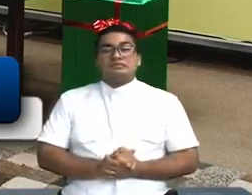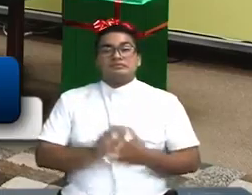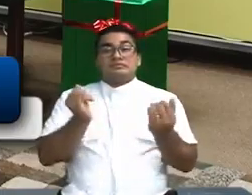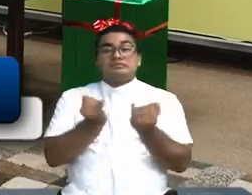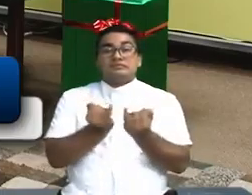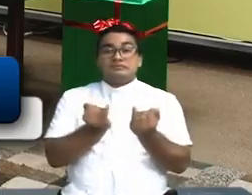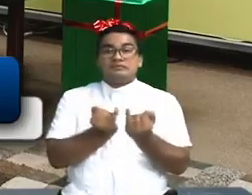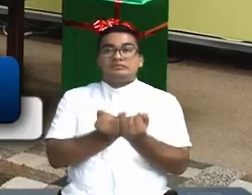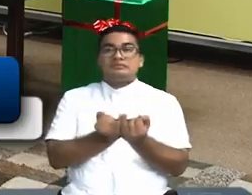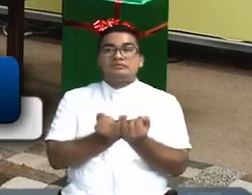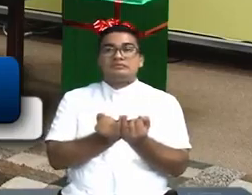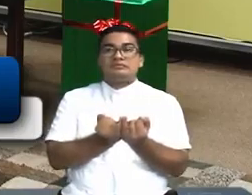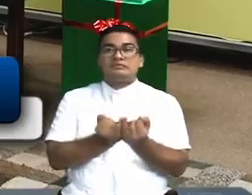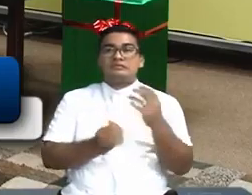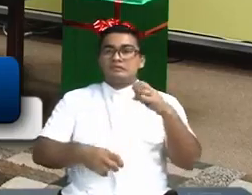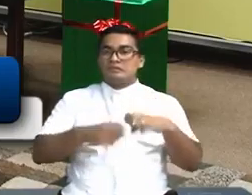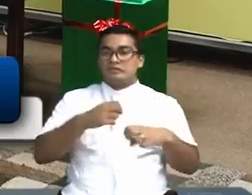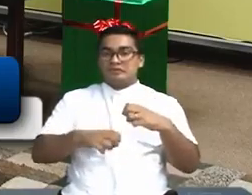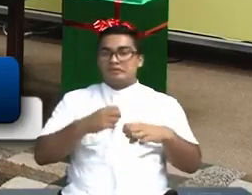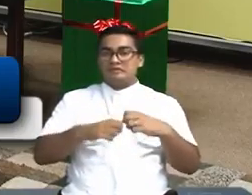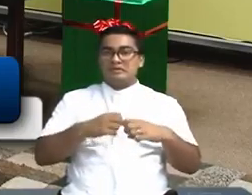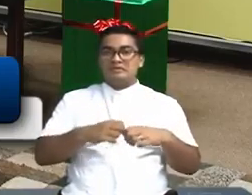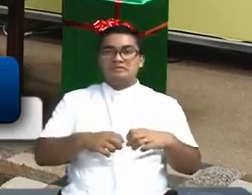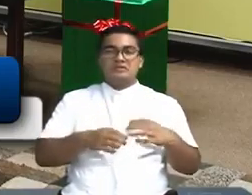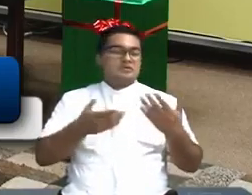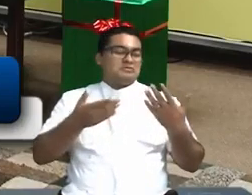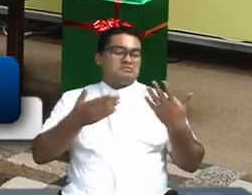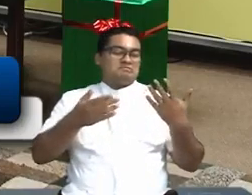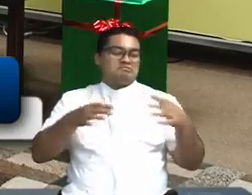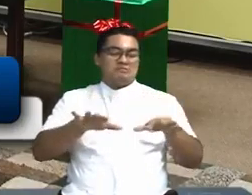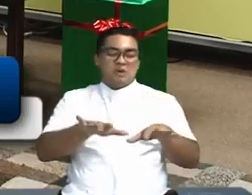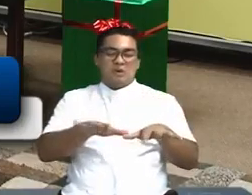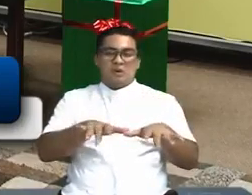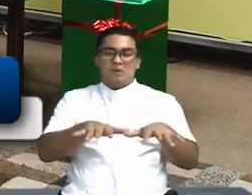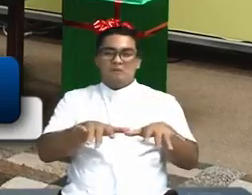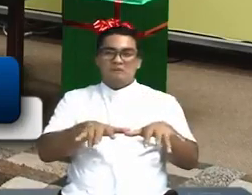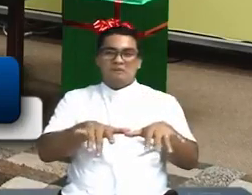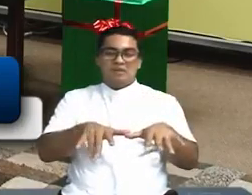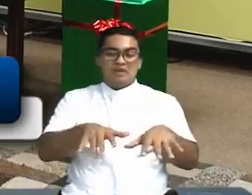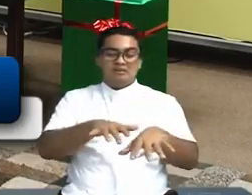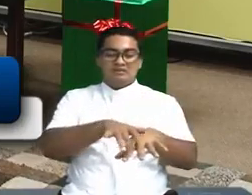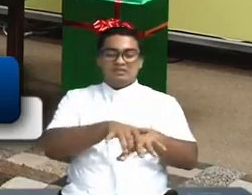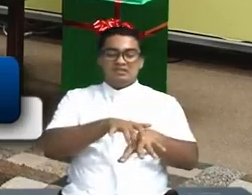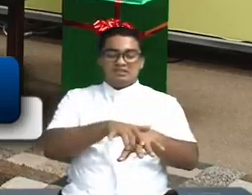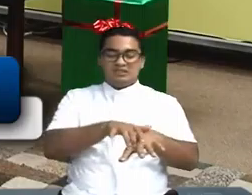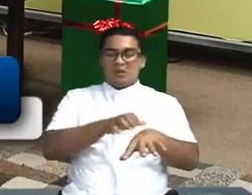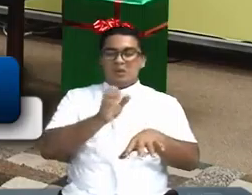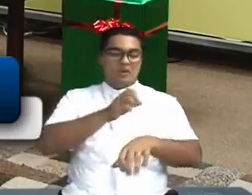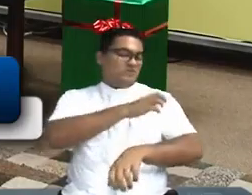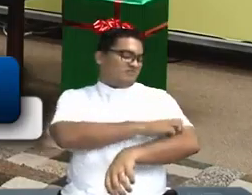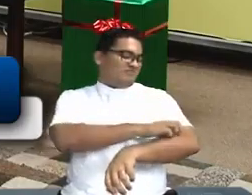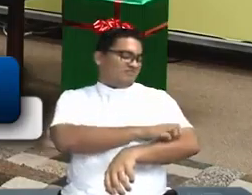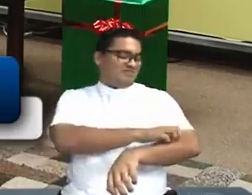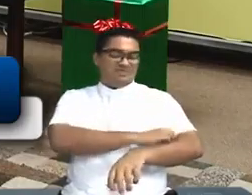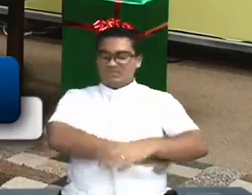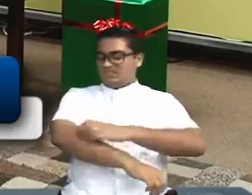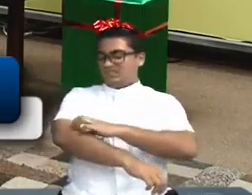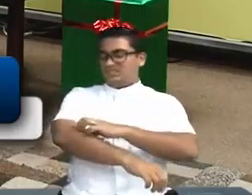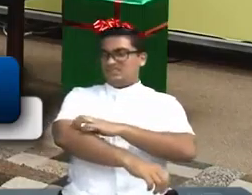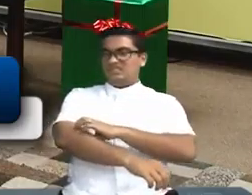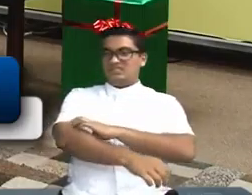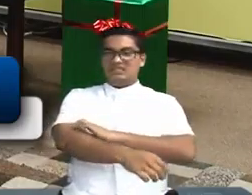esa es una de las causas de contaminación. Es decir, si nosotros tocamos otros órganos de otras partes de nuestro cuerpo, como por